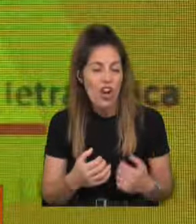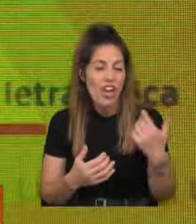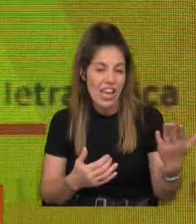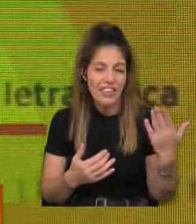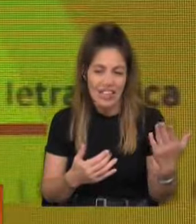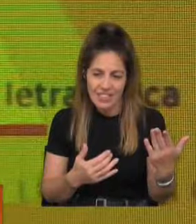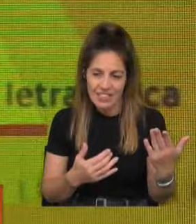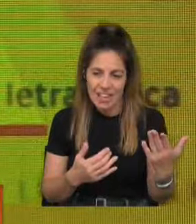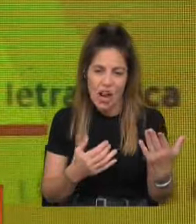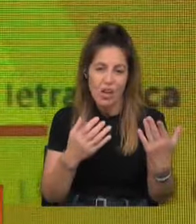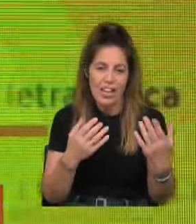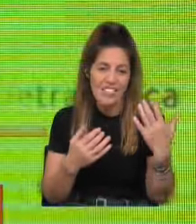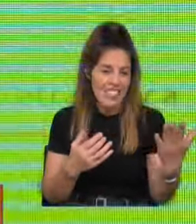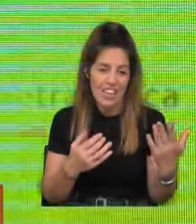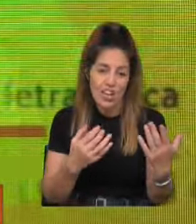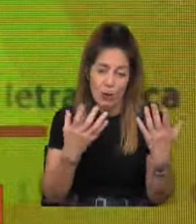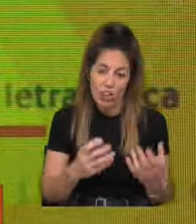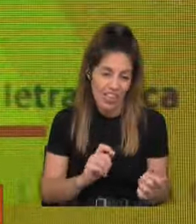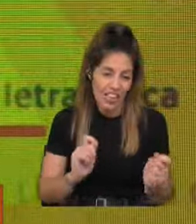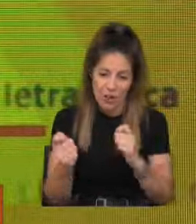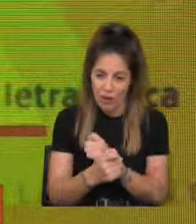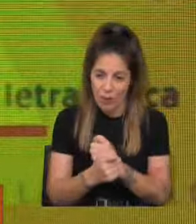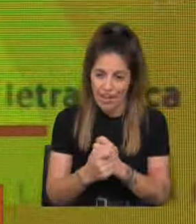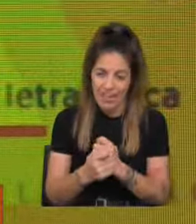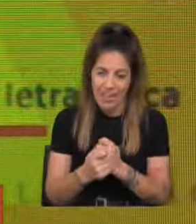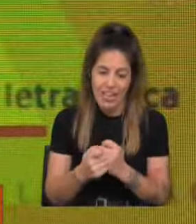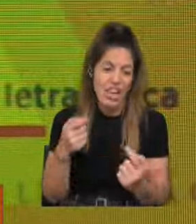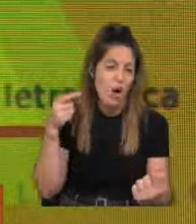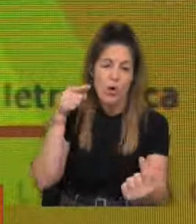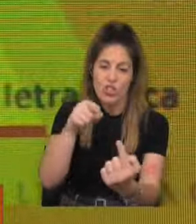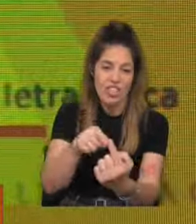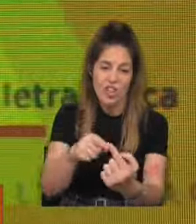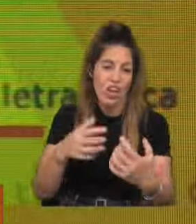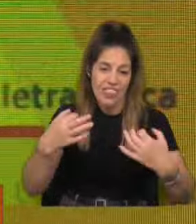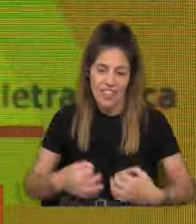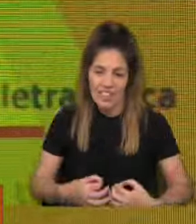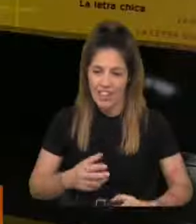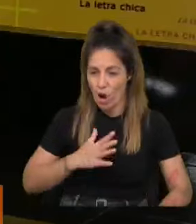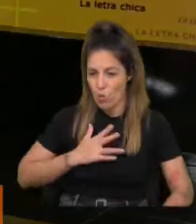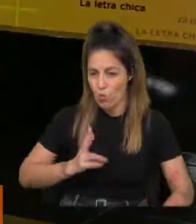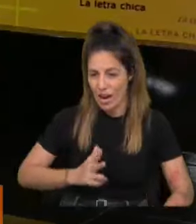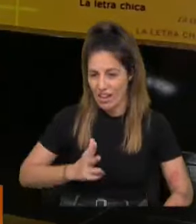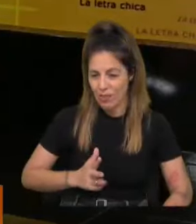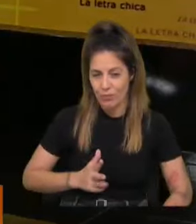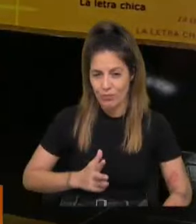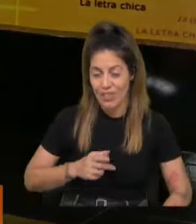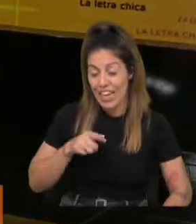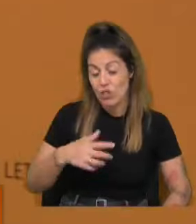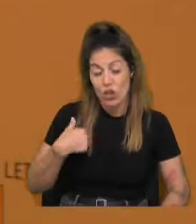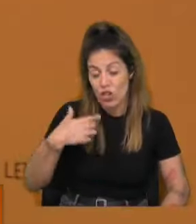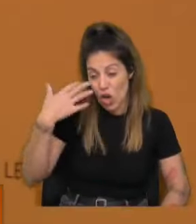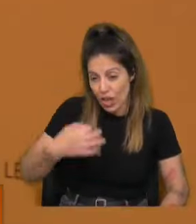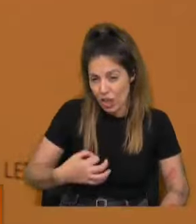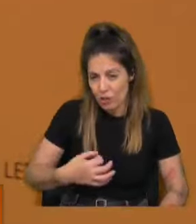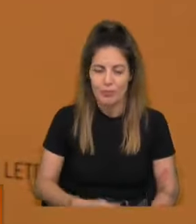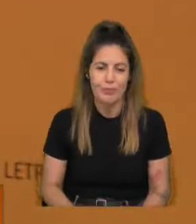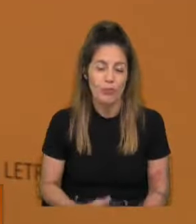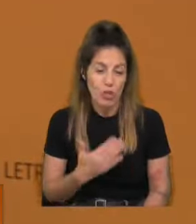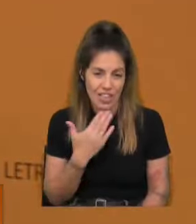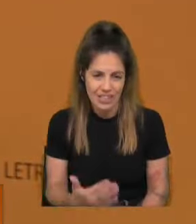aspiración de transformación democrática y tiene la dignidad humana como centro de sus luchas eso es lo que creo Muchas gracias